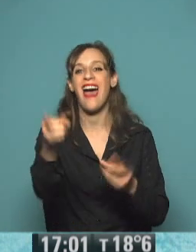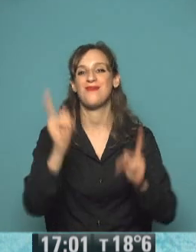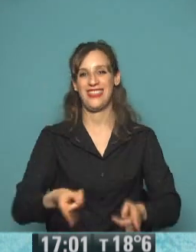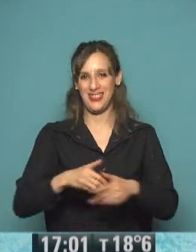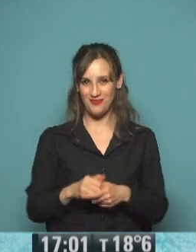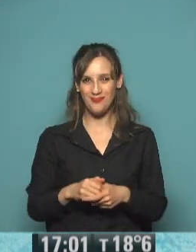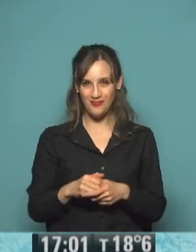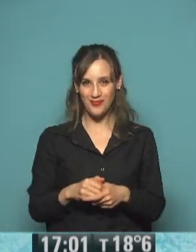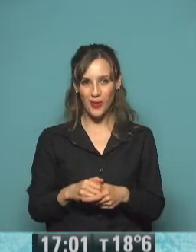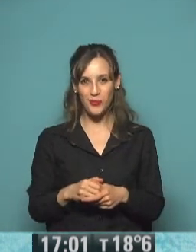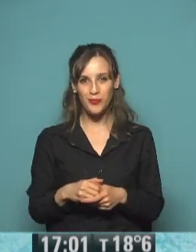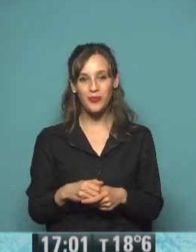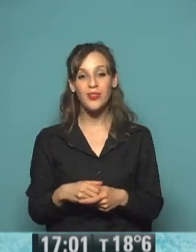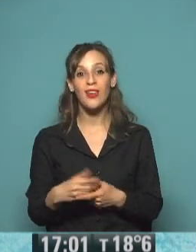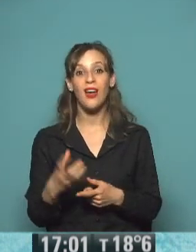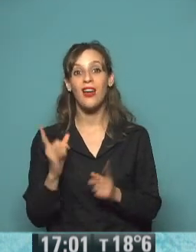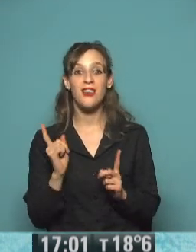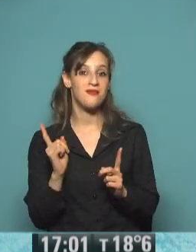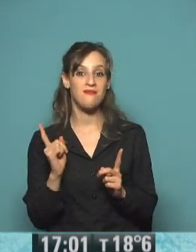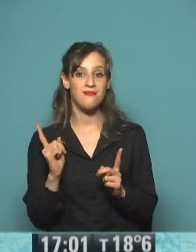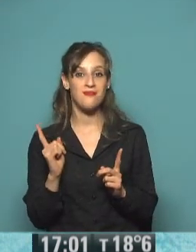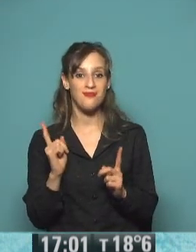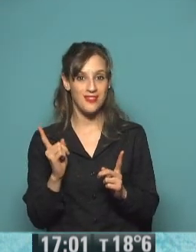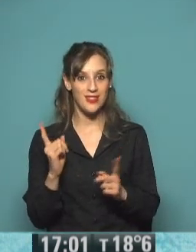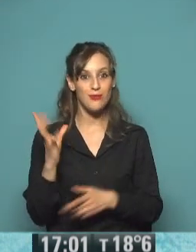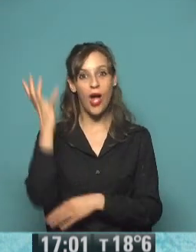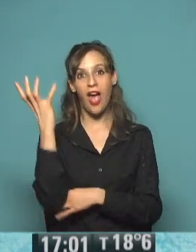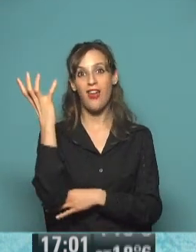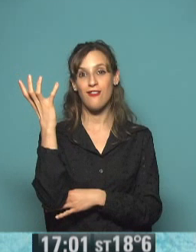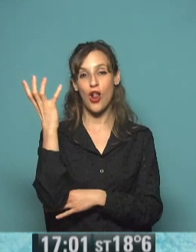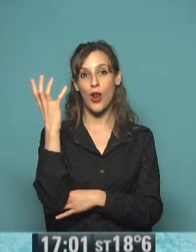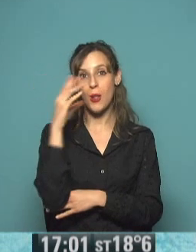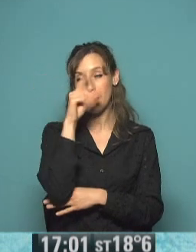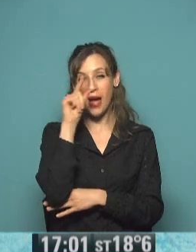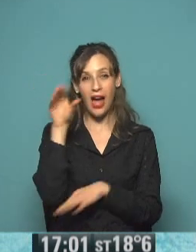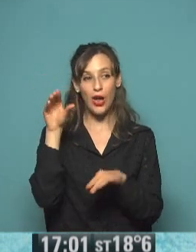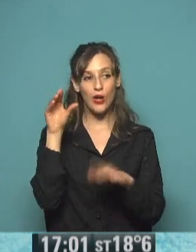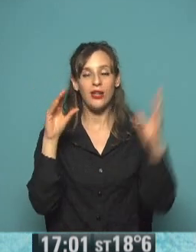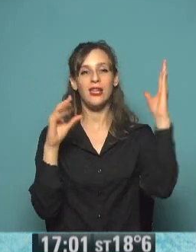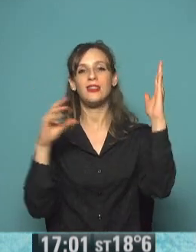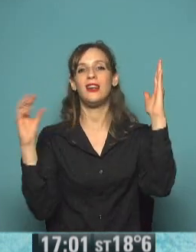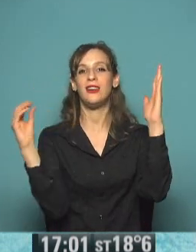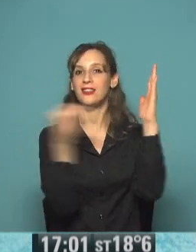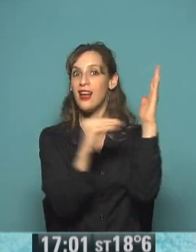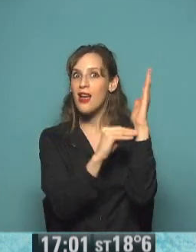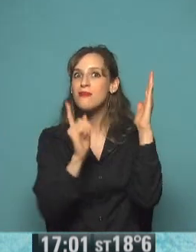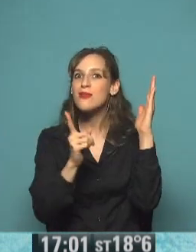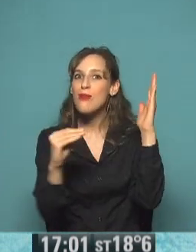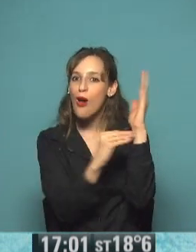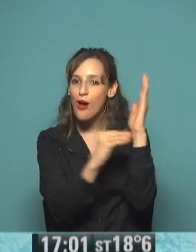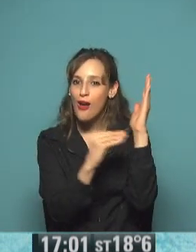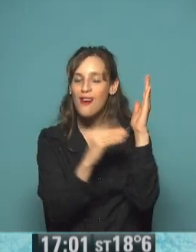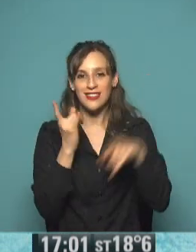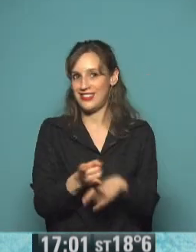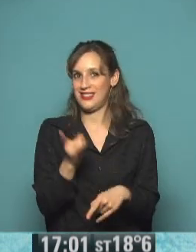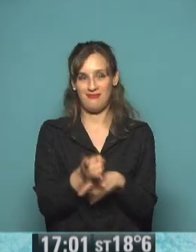Ahí está. Ahí está. Toc, toc por aquí, toc, toc por allá, toc, toc más acá. El pájaro carpintero vive